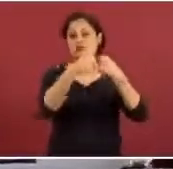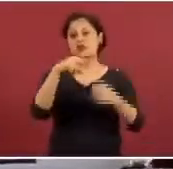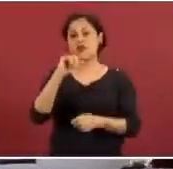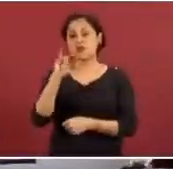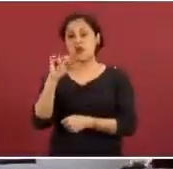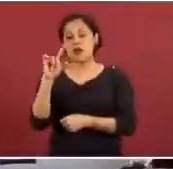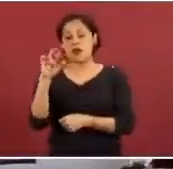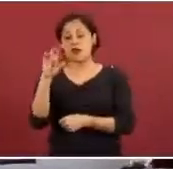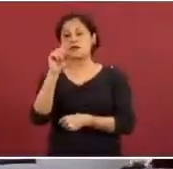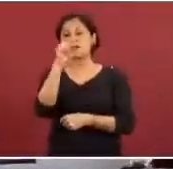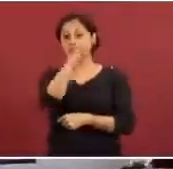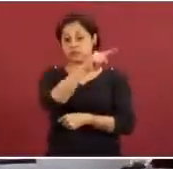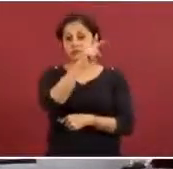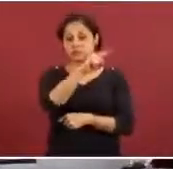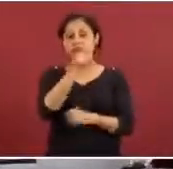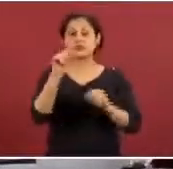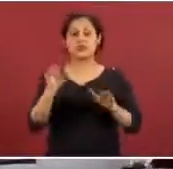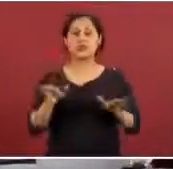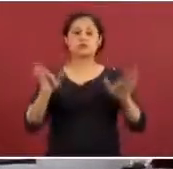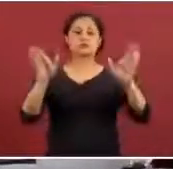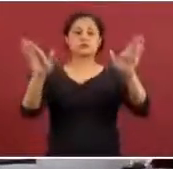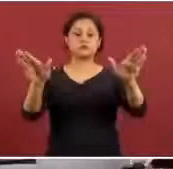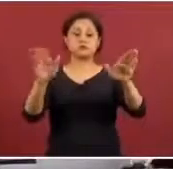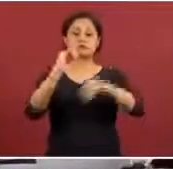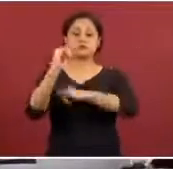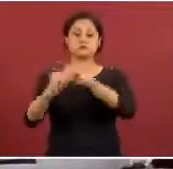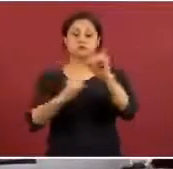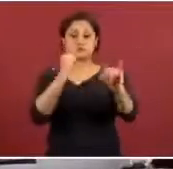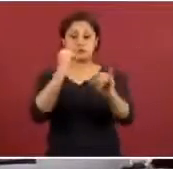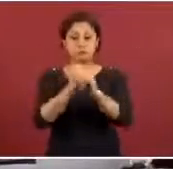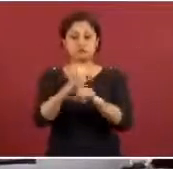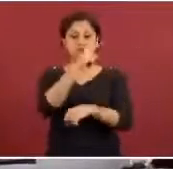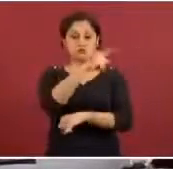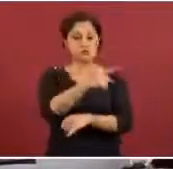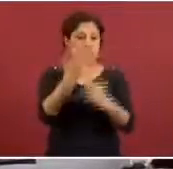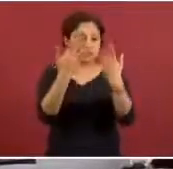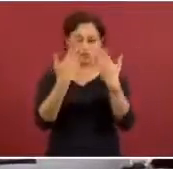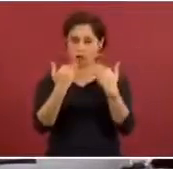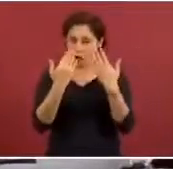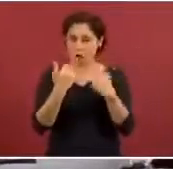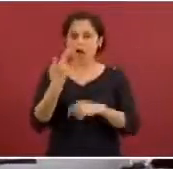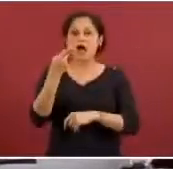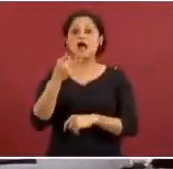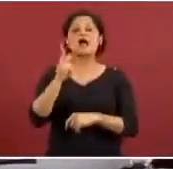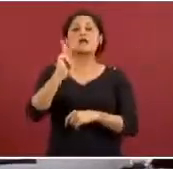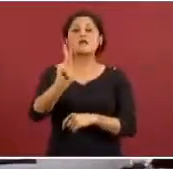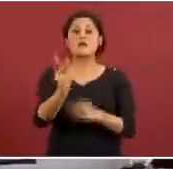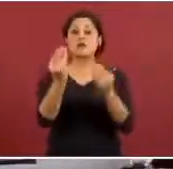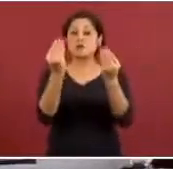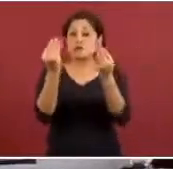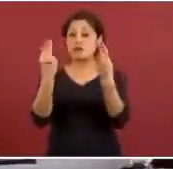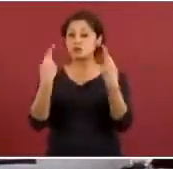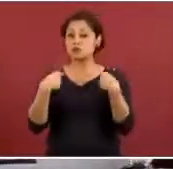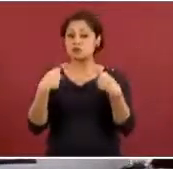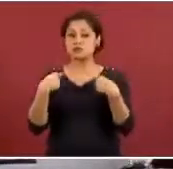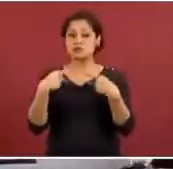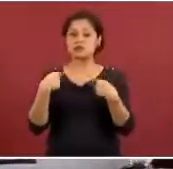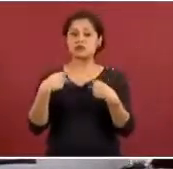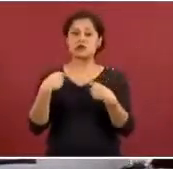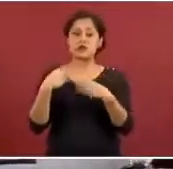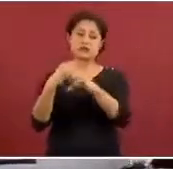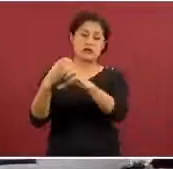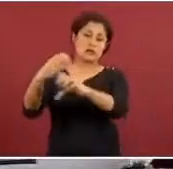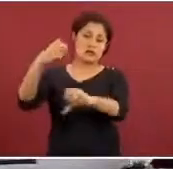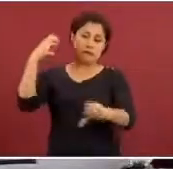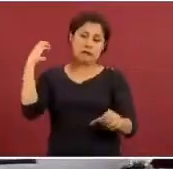desconocimiento, que se dice que hay aeropuerto internacional, que no lo hay. No lo hay, pero lo que sí hay es un flujo de 15,000 trailers diarios, que